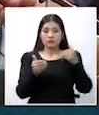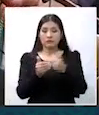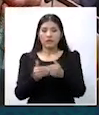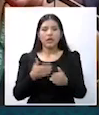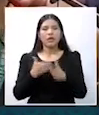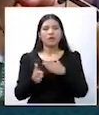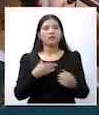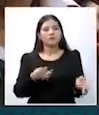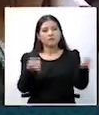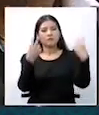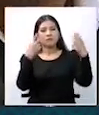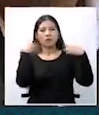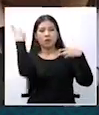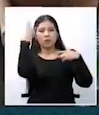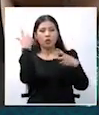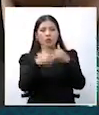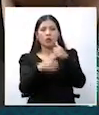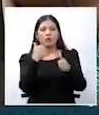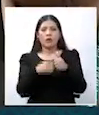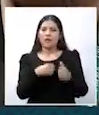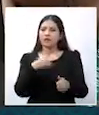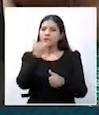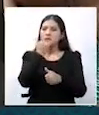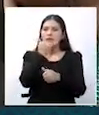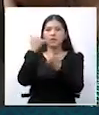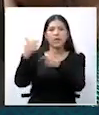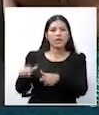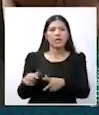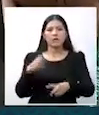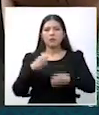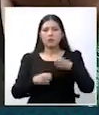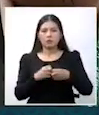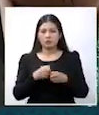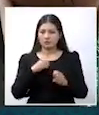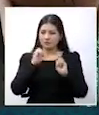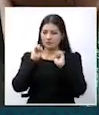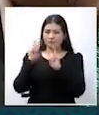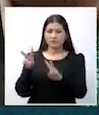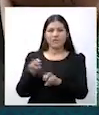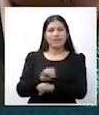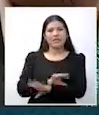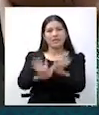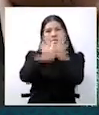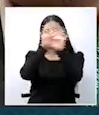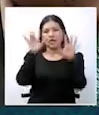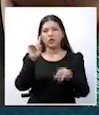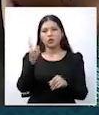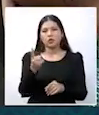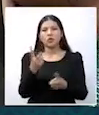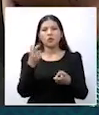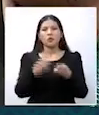protagonismo político sale, pero está claro, está muy claro que hay más,